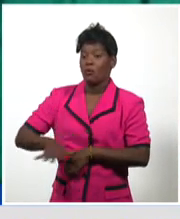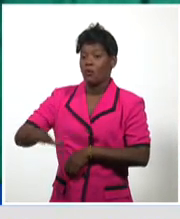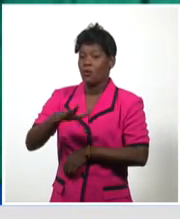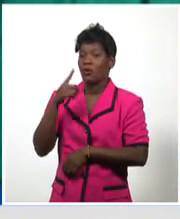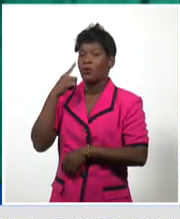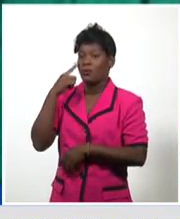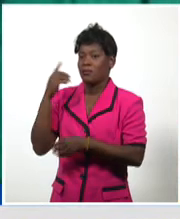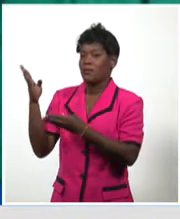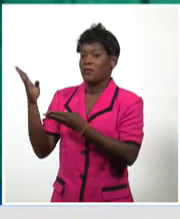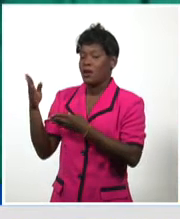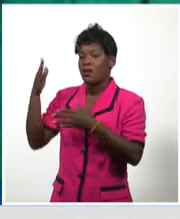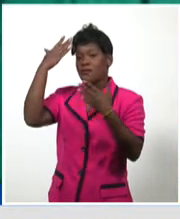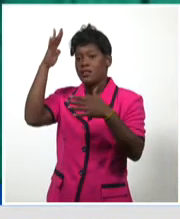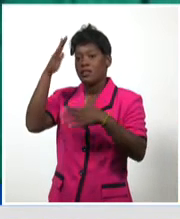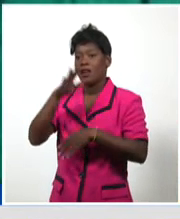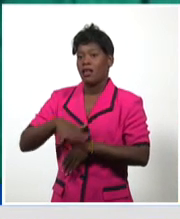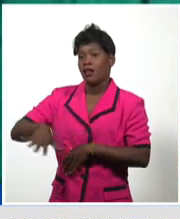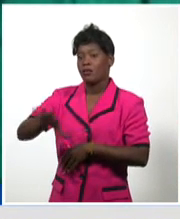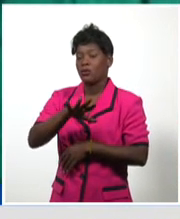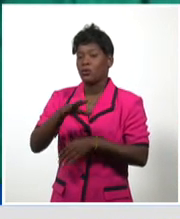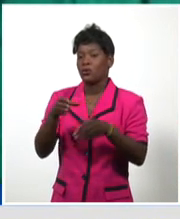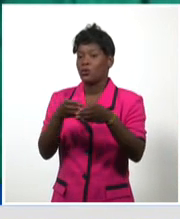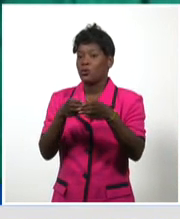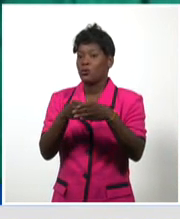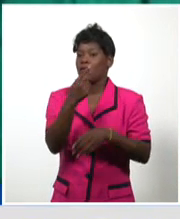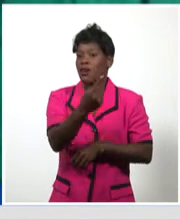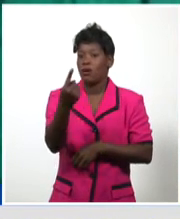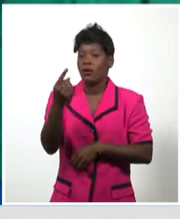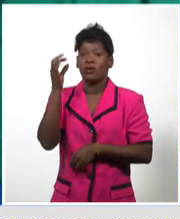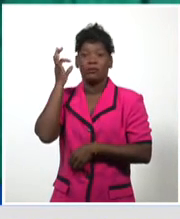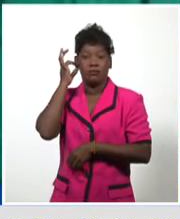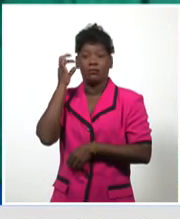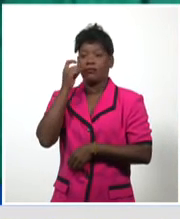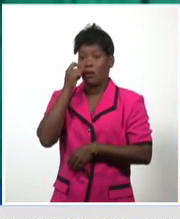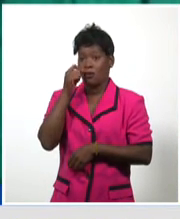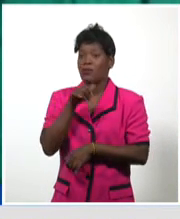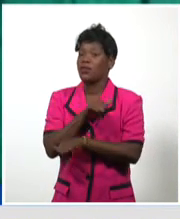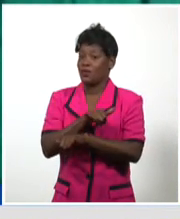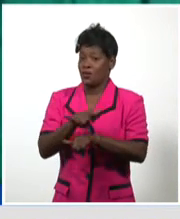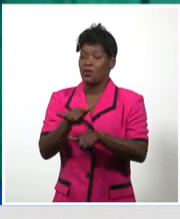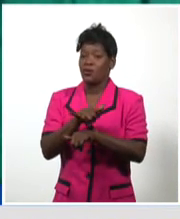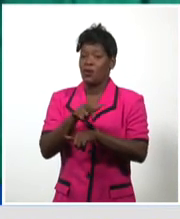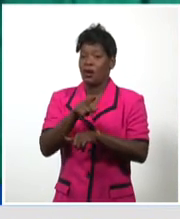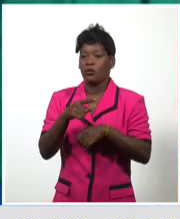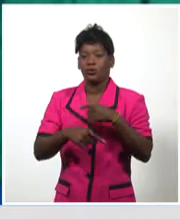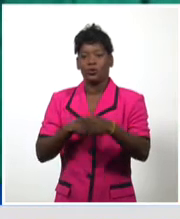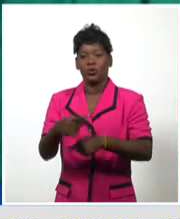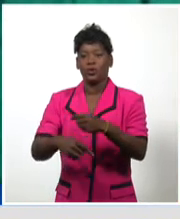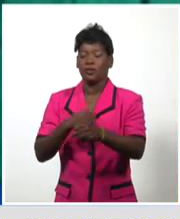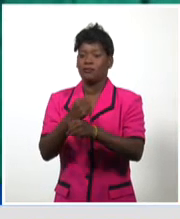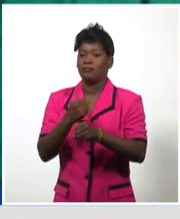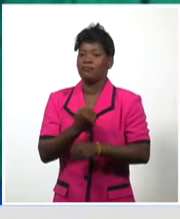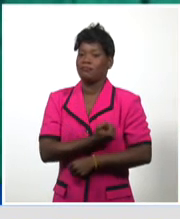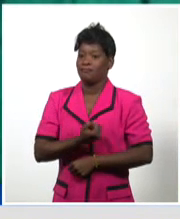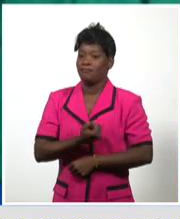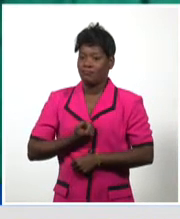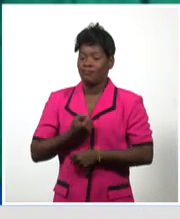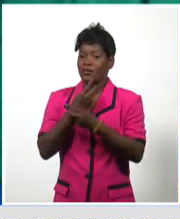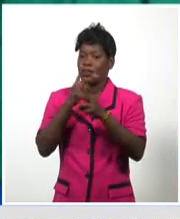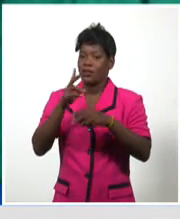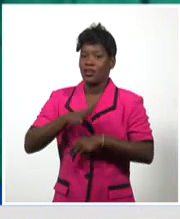uno de los enfermeros. Estamos hablando de enfermeros y enfermeras que a lo largo y ancho de nuestro país hacen tanto por la vida. Y